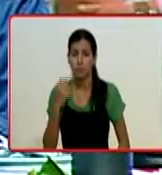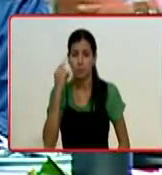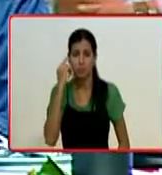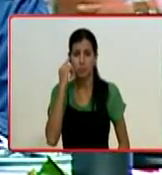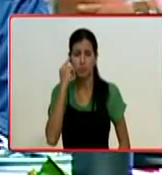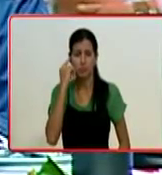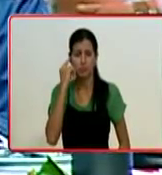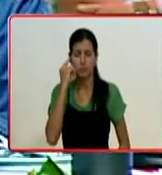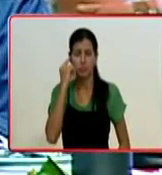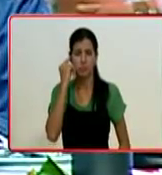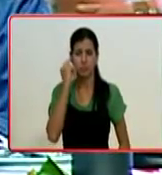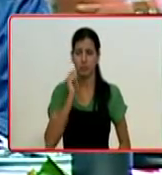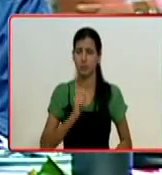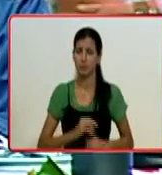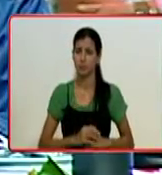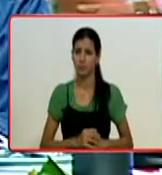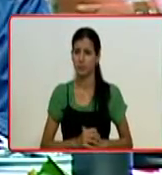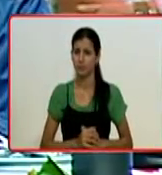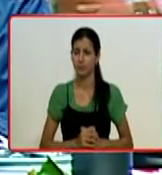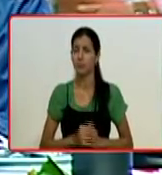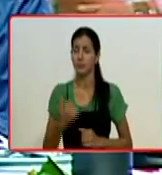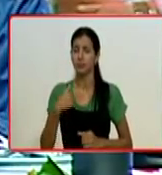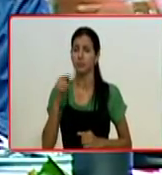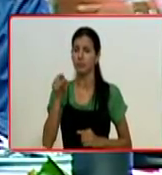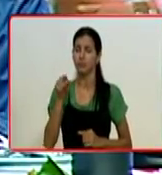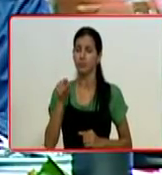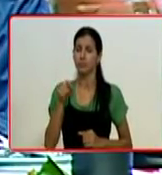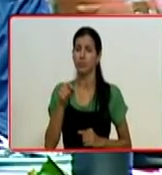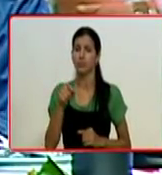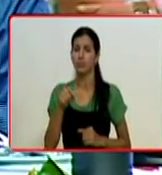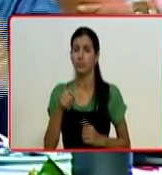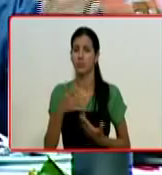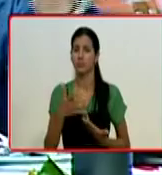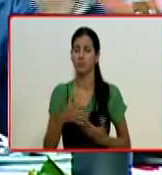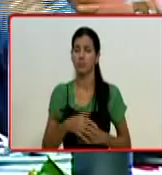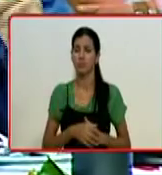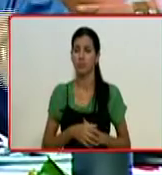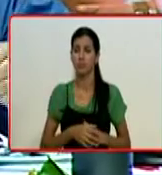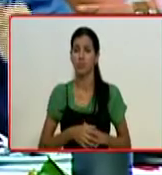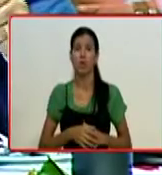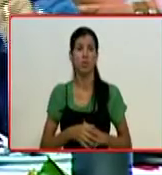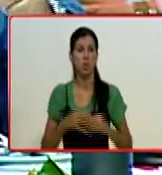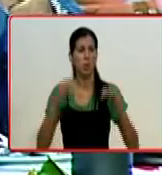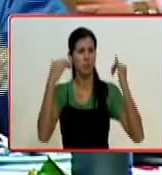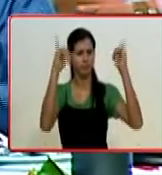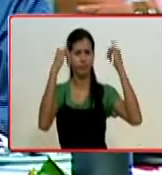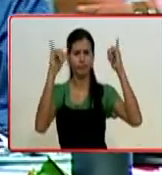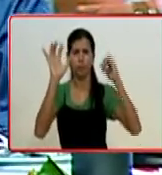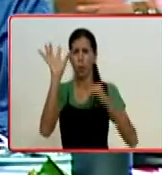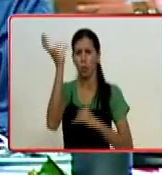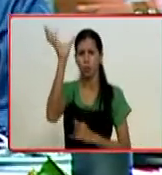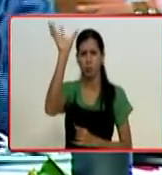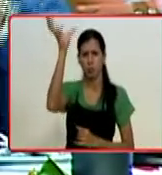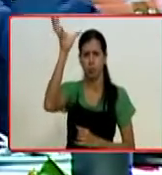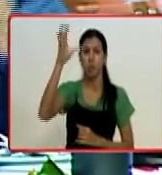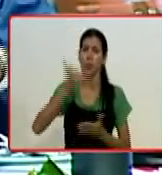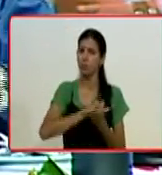febrero no estaba en una discoteca de Nueva York, yo estaba aquí en el 23 de enero en San